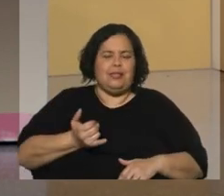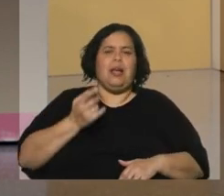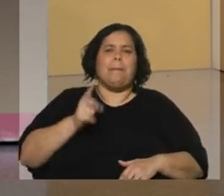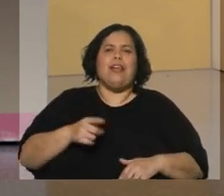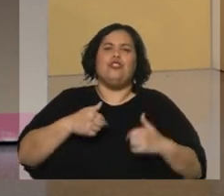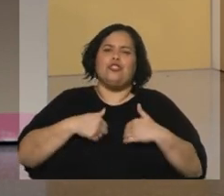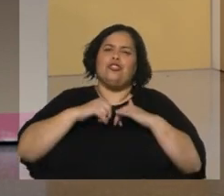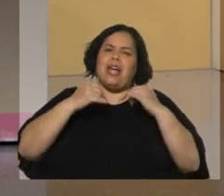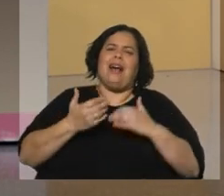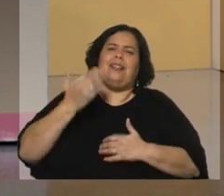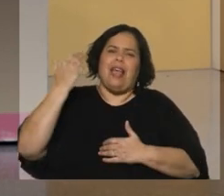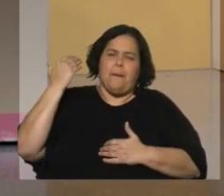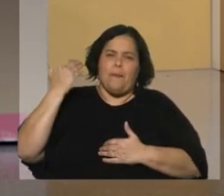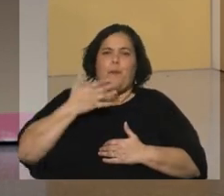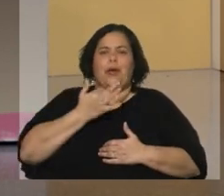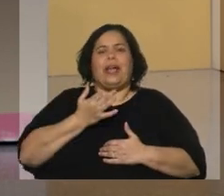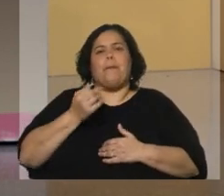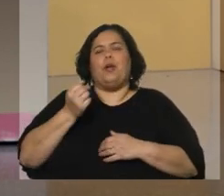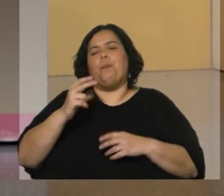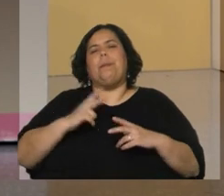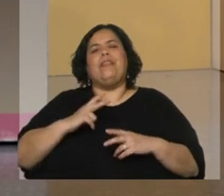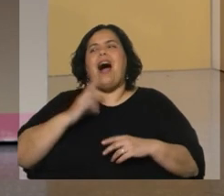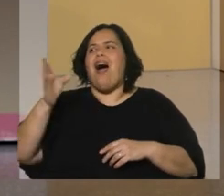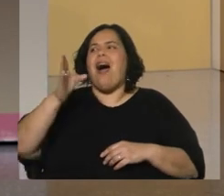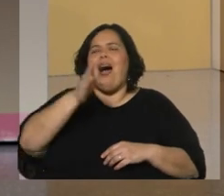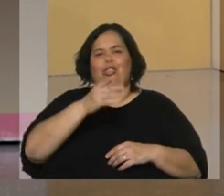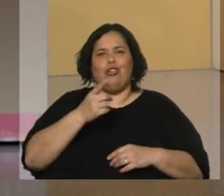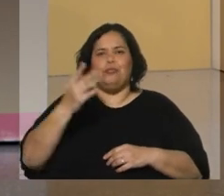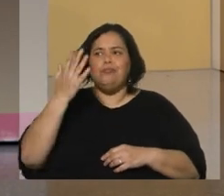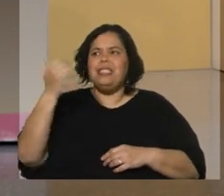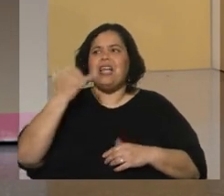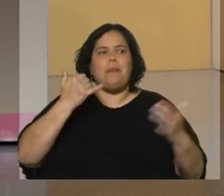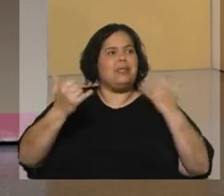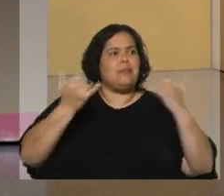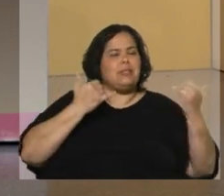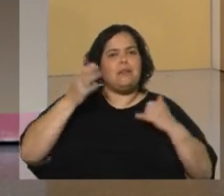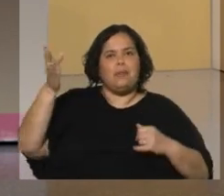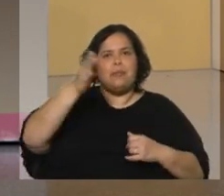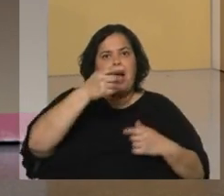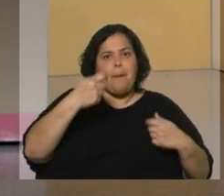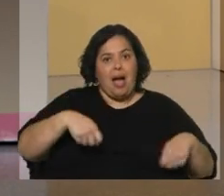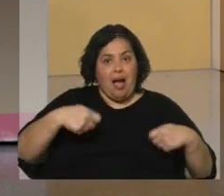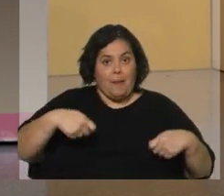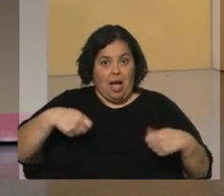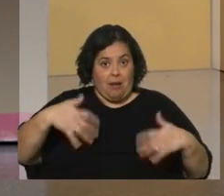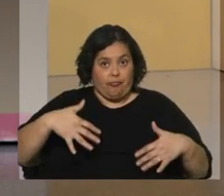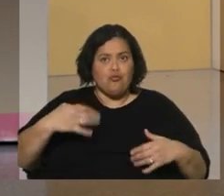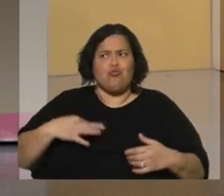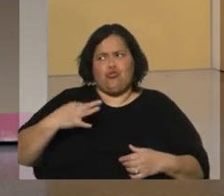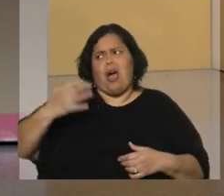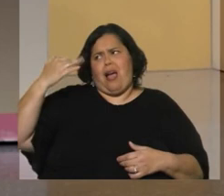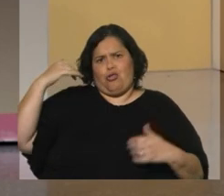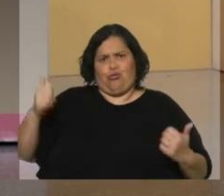hace un buen tiempo por ejemplo eventos privados que me llaman mucho para hacer casamiento muy bien que es de lo que viví muchos años